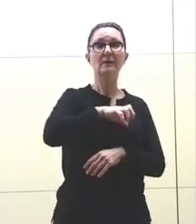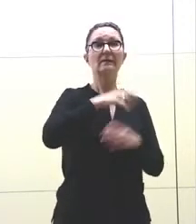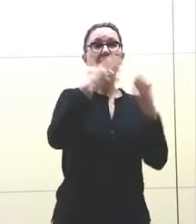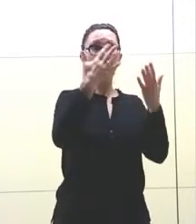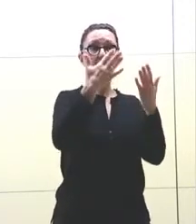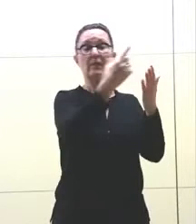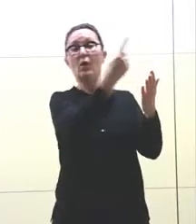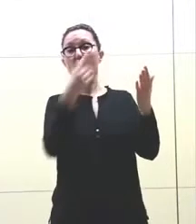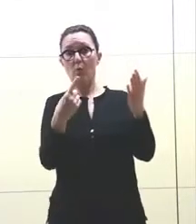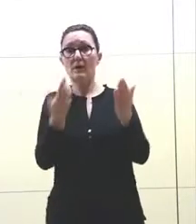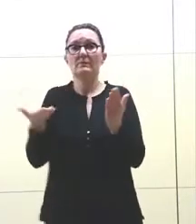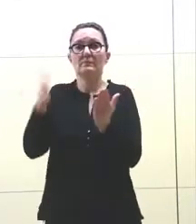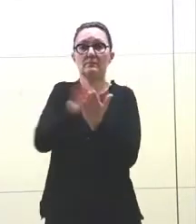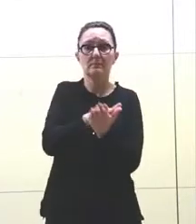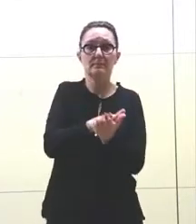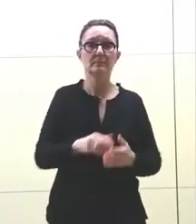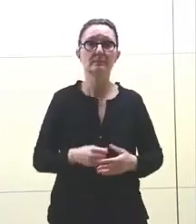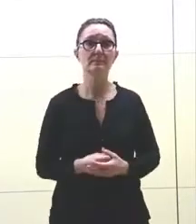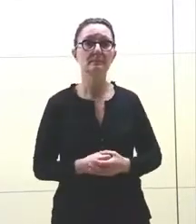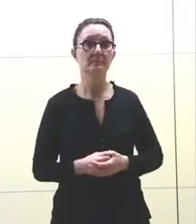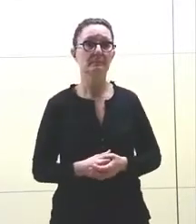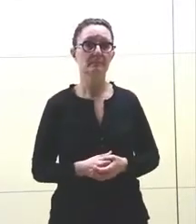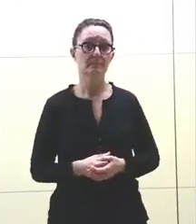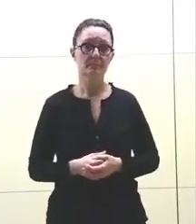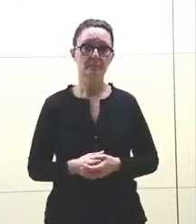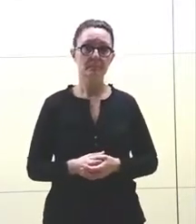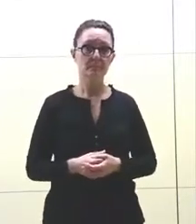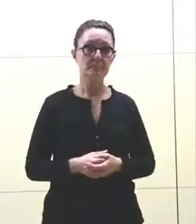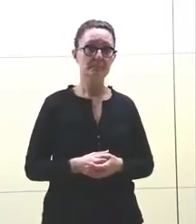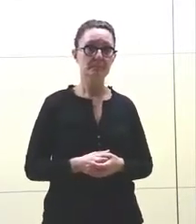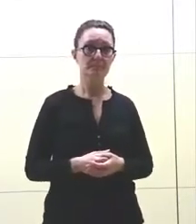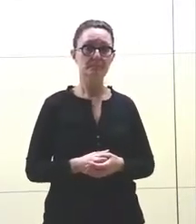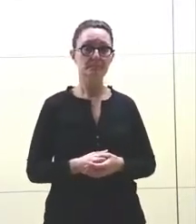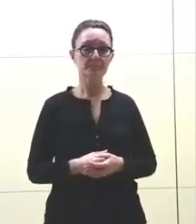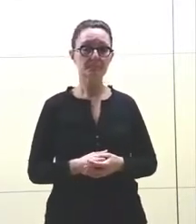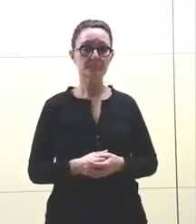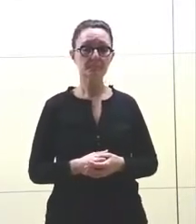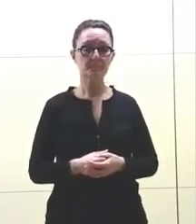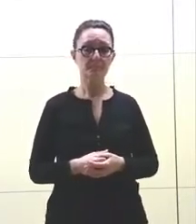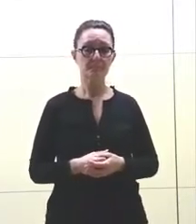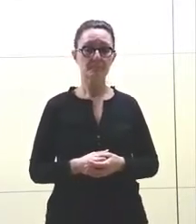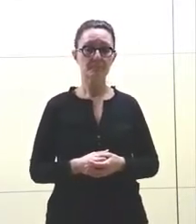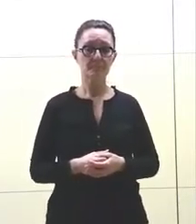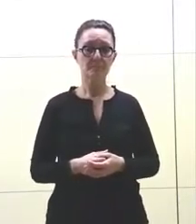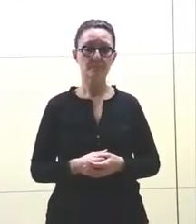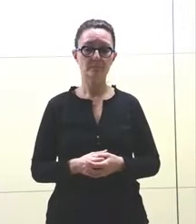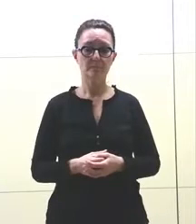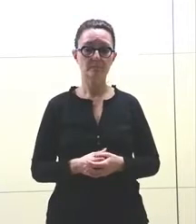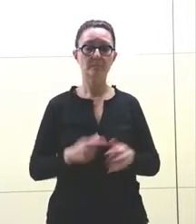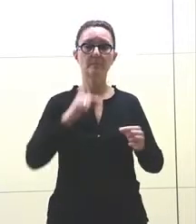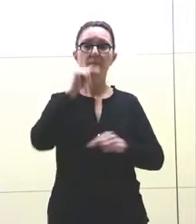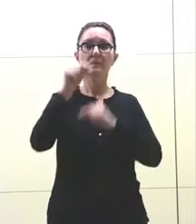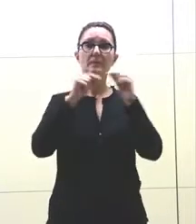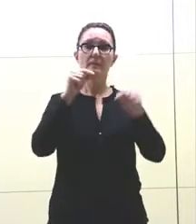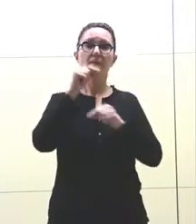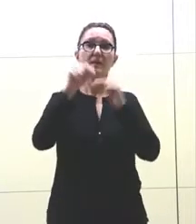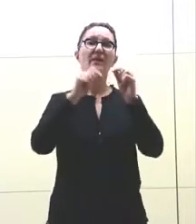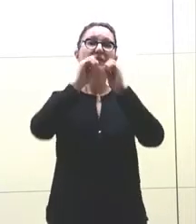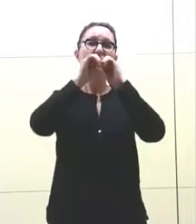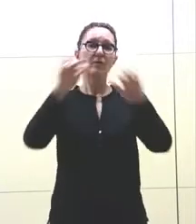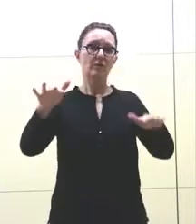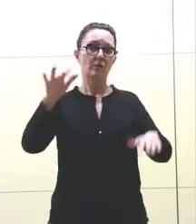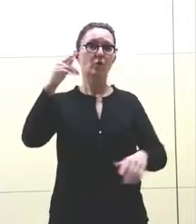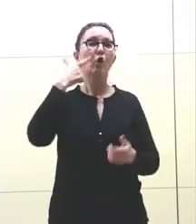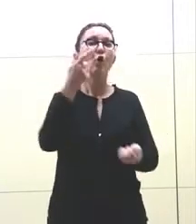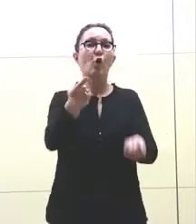Bien. ¿Cómo se controla la infección? Hay dos